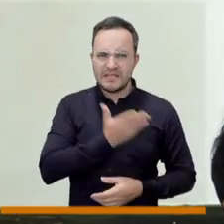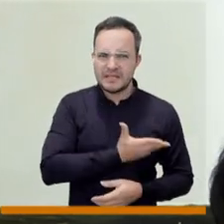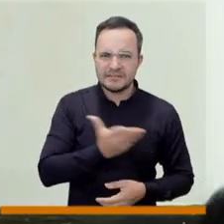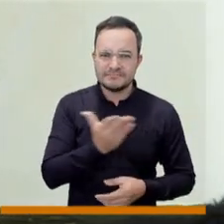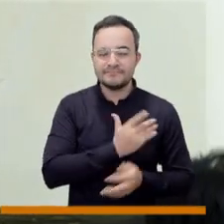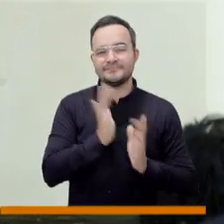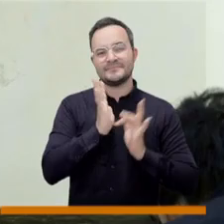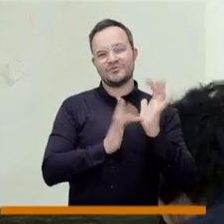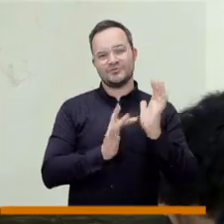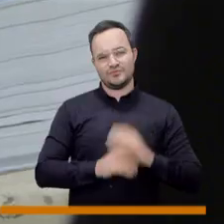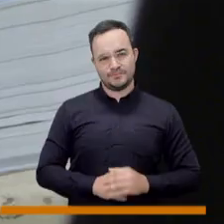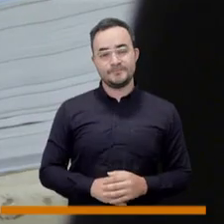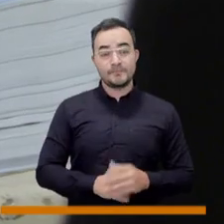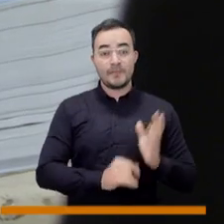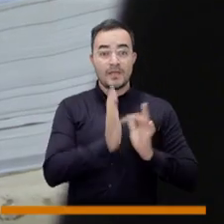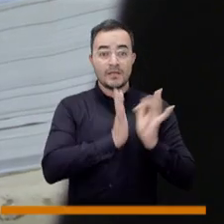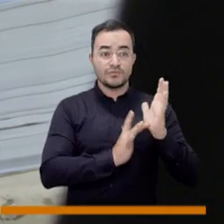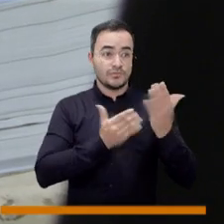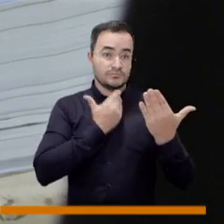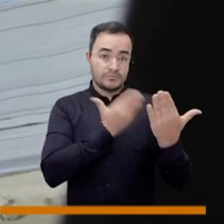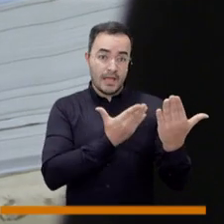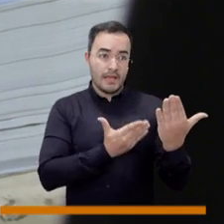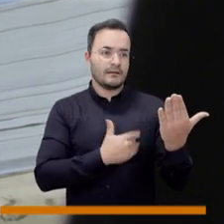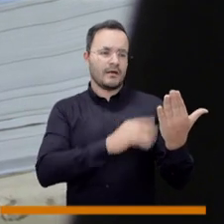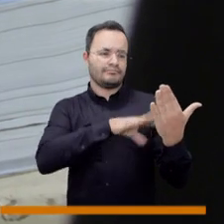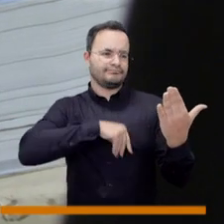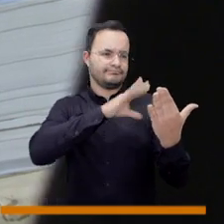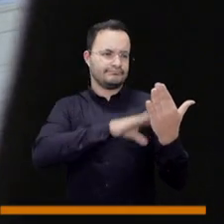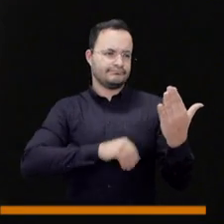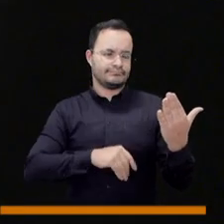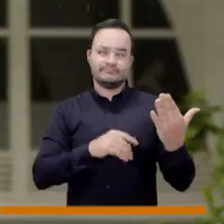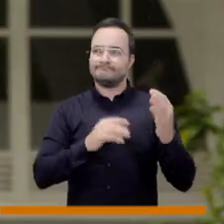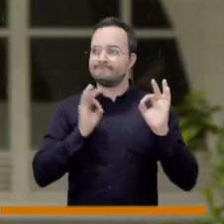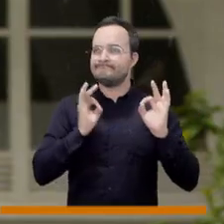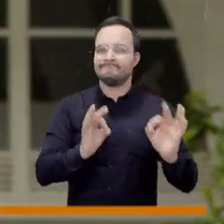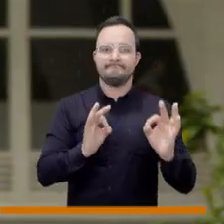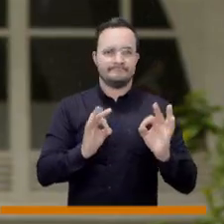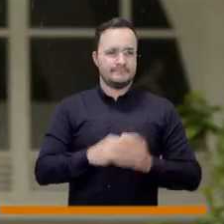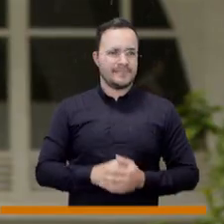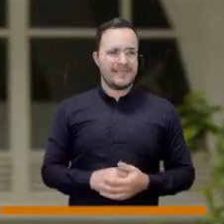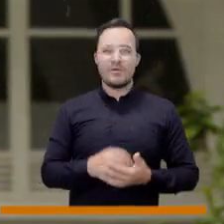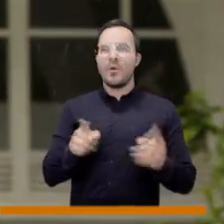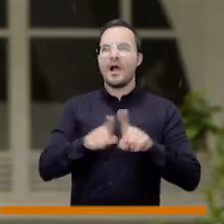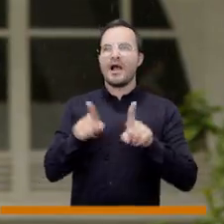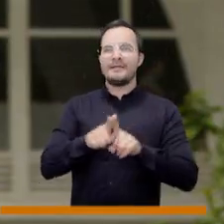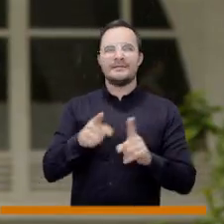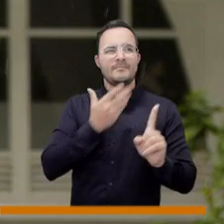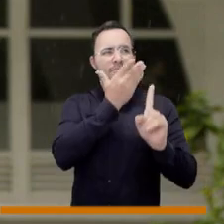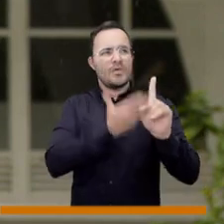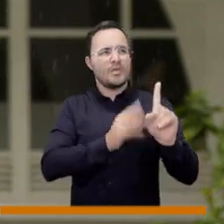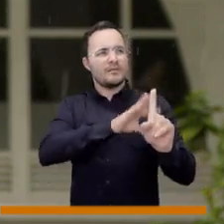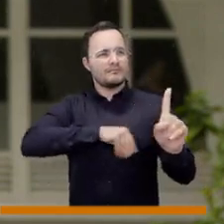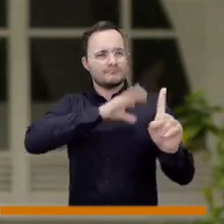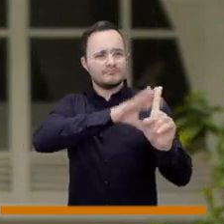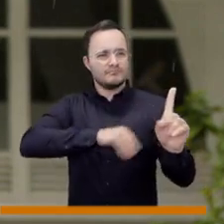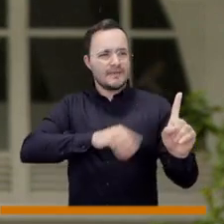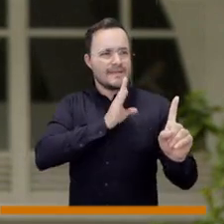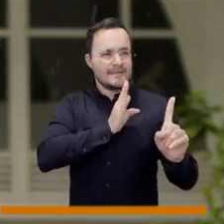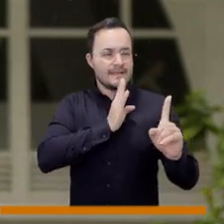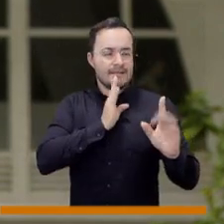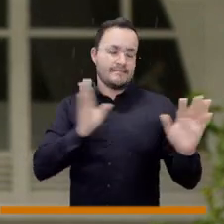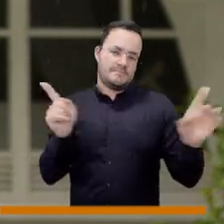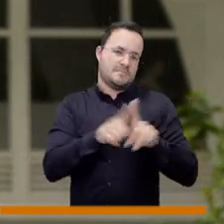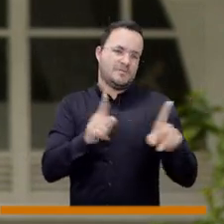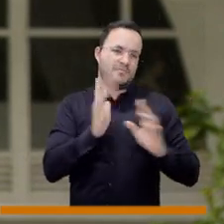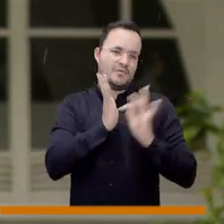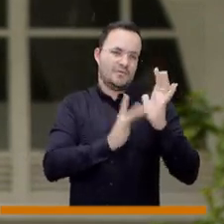cristianos, Cristo es la manifestación plena de un ser humano. O sea, un ser humano acabado, terminado, definido, queda como